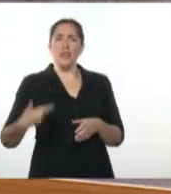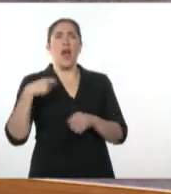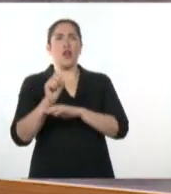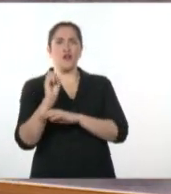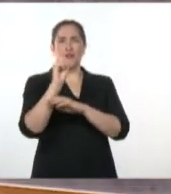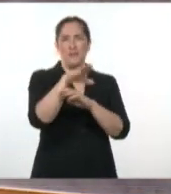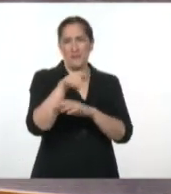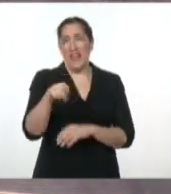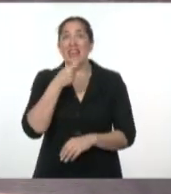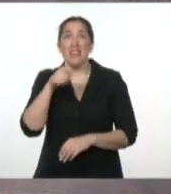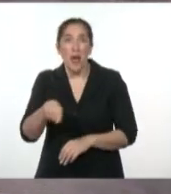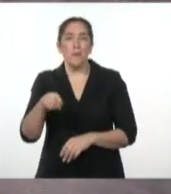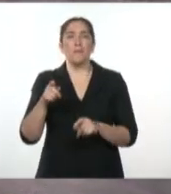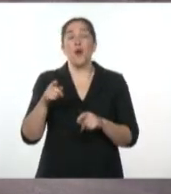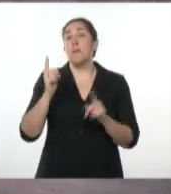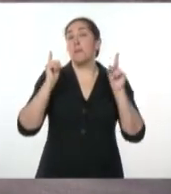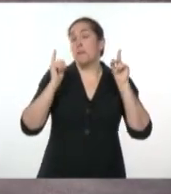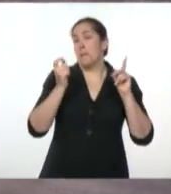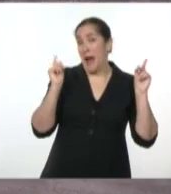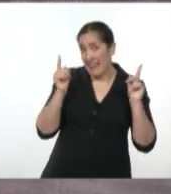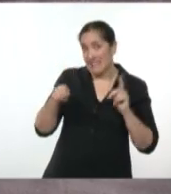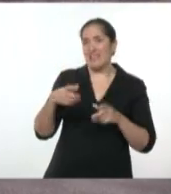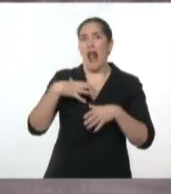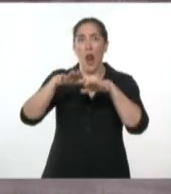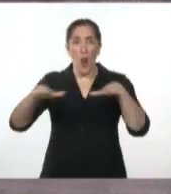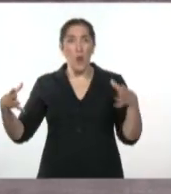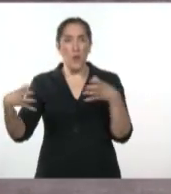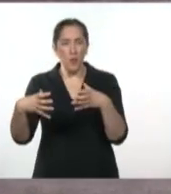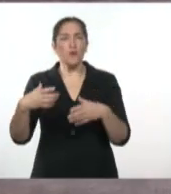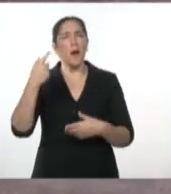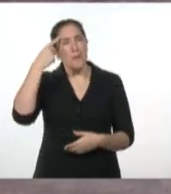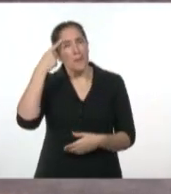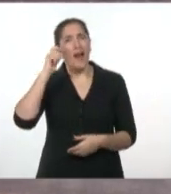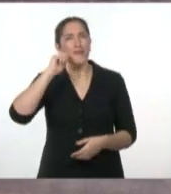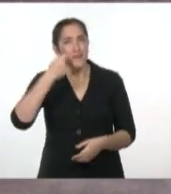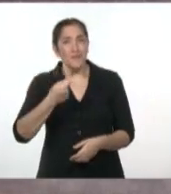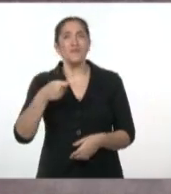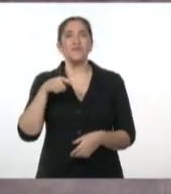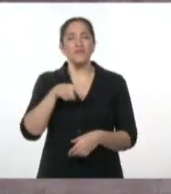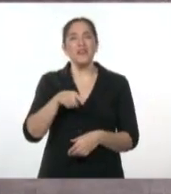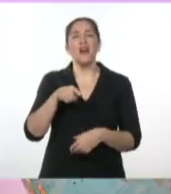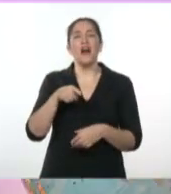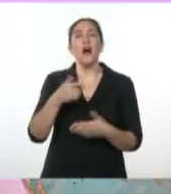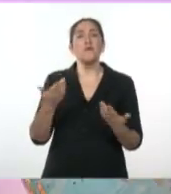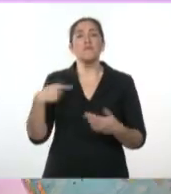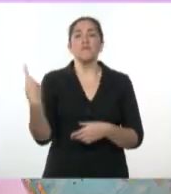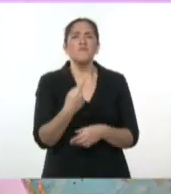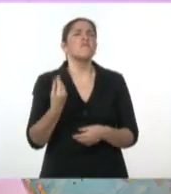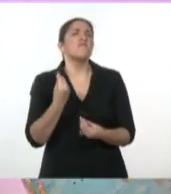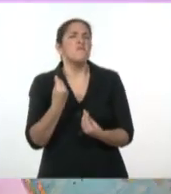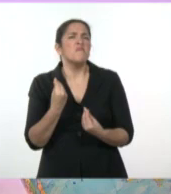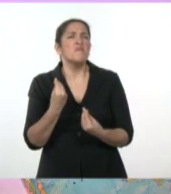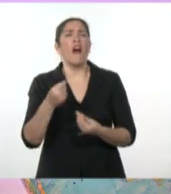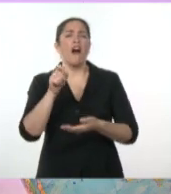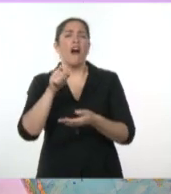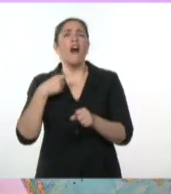que a través de un aseño, que fue quien dio la consigna, me parece lindo pensar cómo en esta segunda carta aparece esa idea. Bueno, estamos trabajando con la